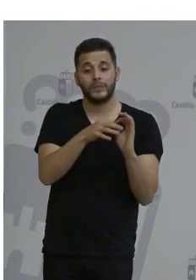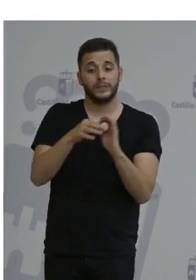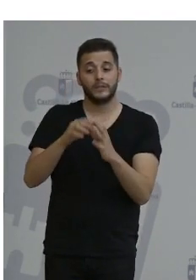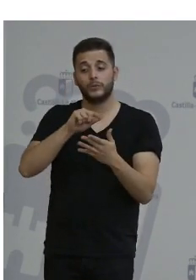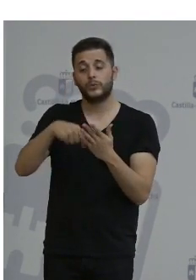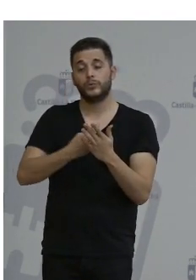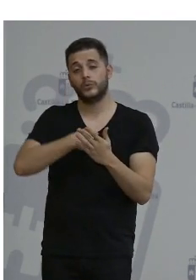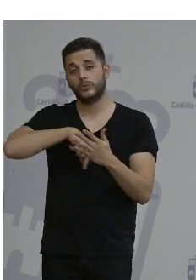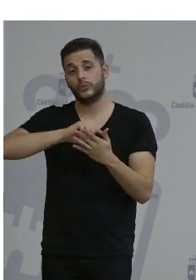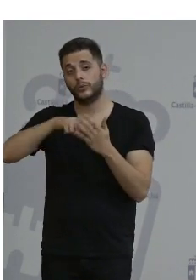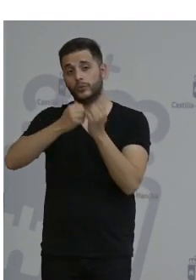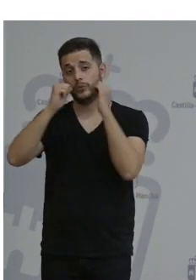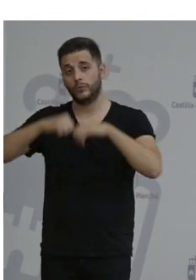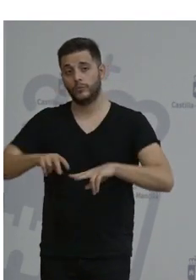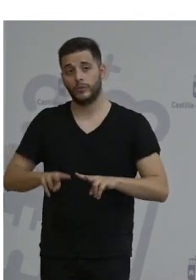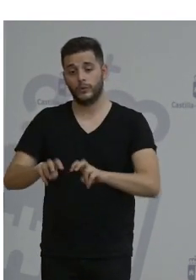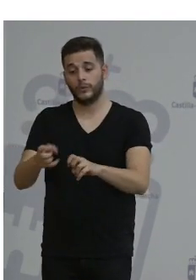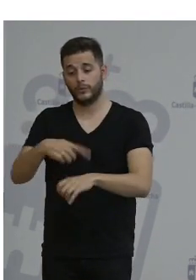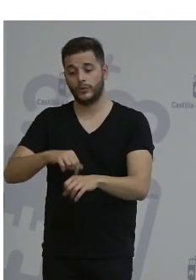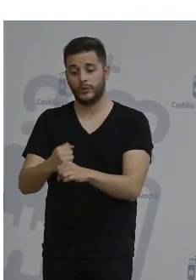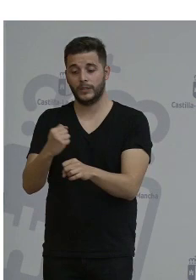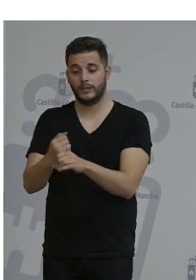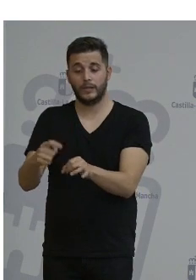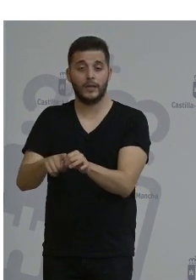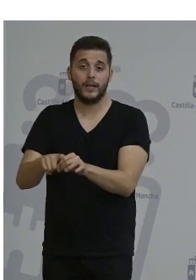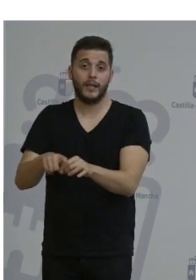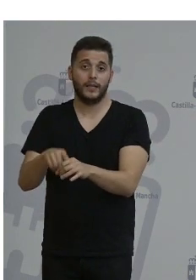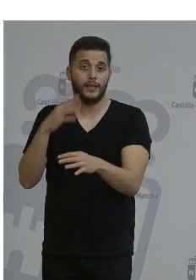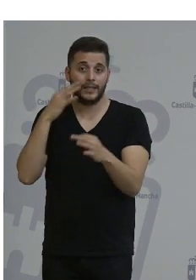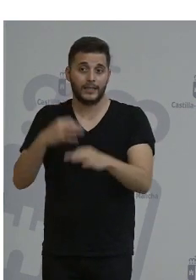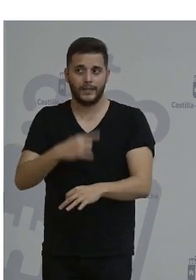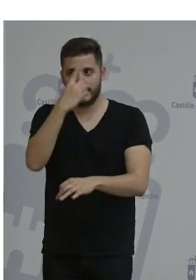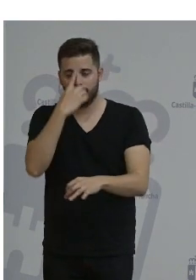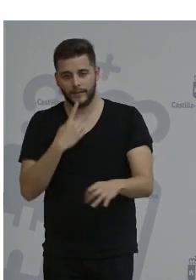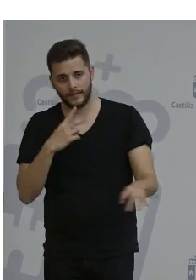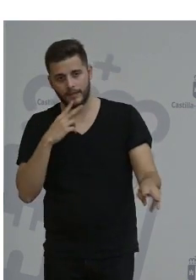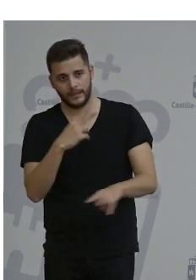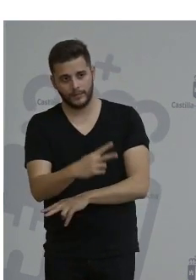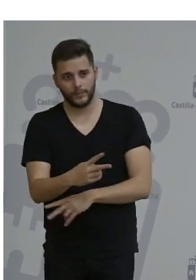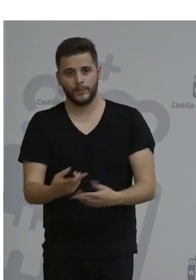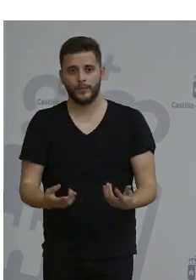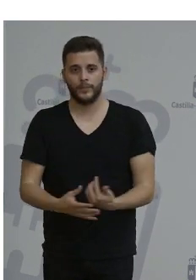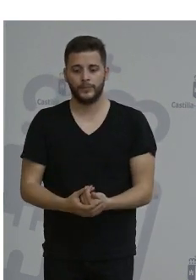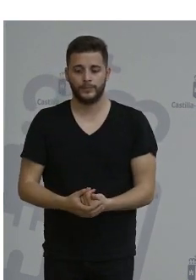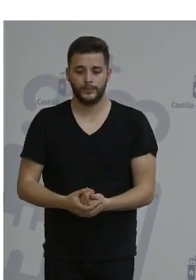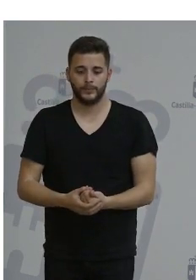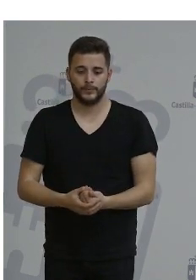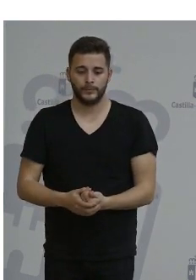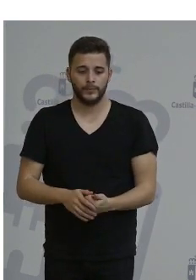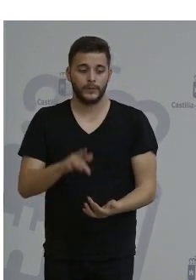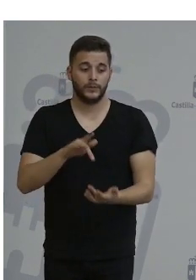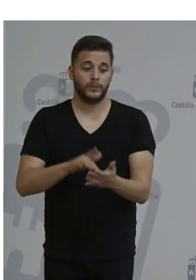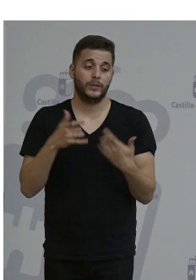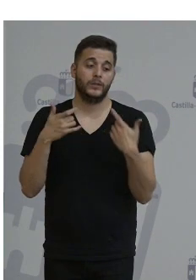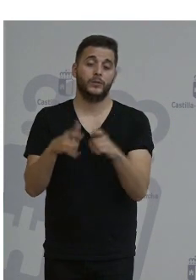activamente, para que ahí salgan las plazas, que respondan a los perfiles que hay en el colectivo